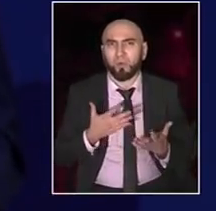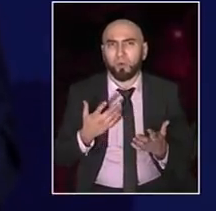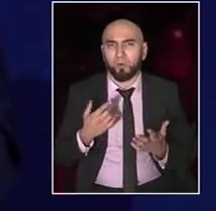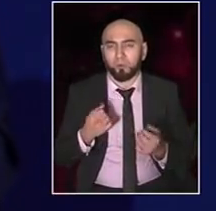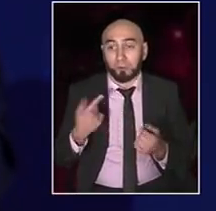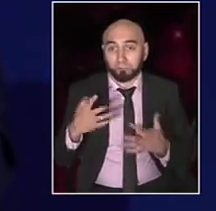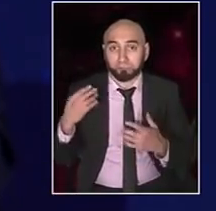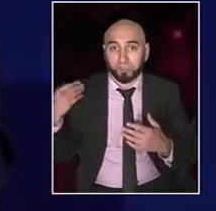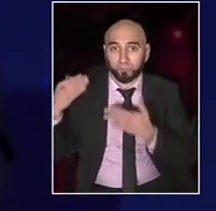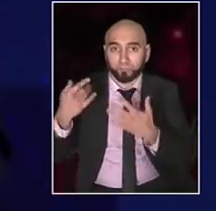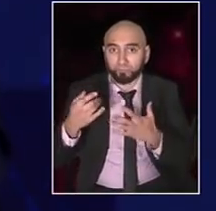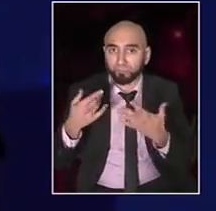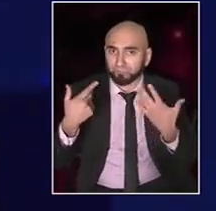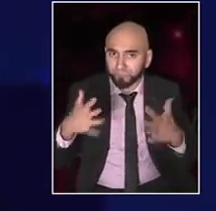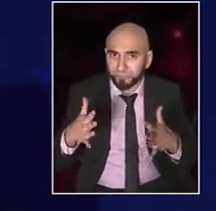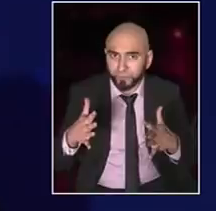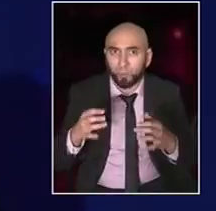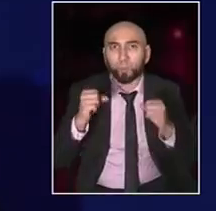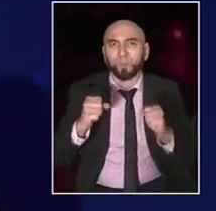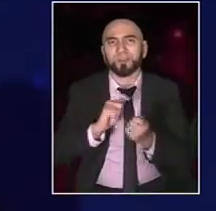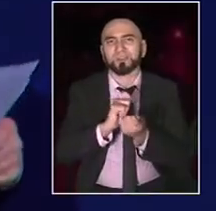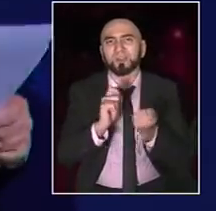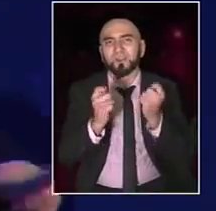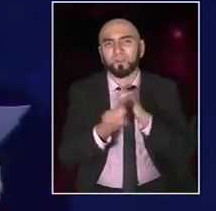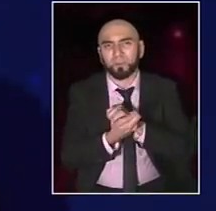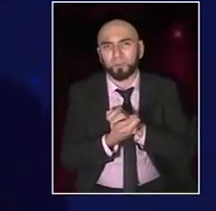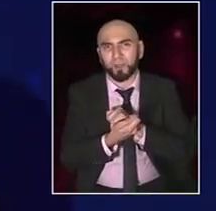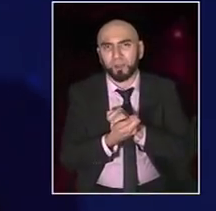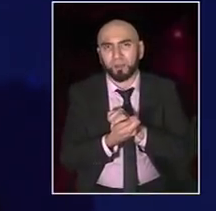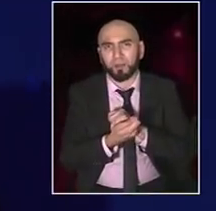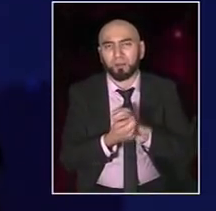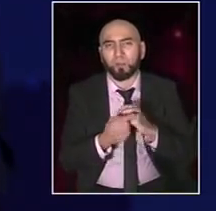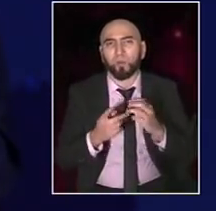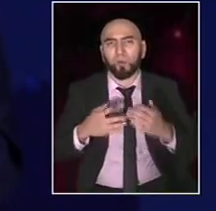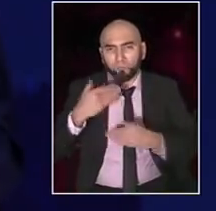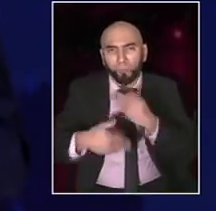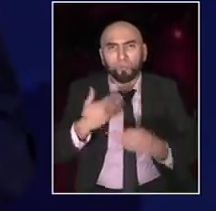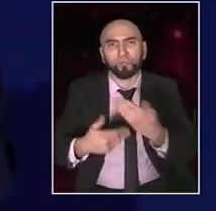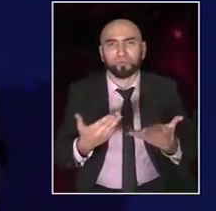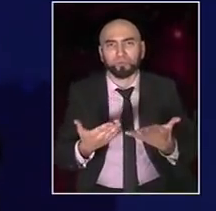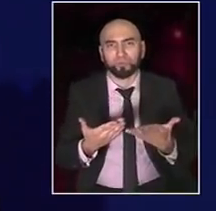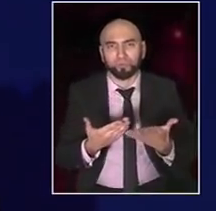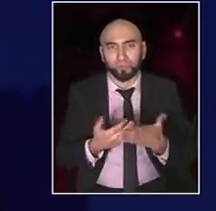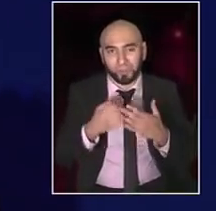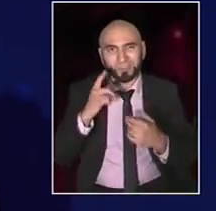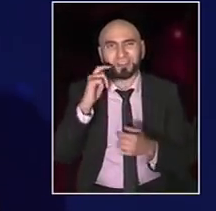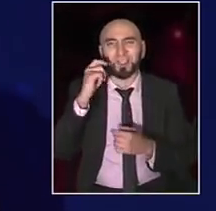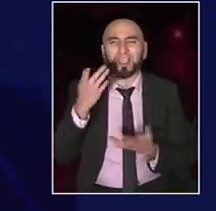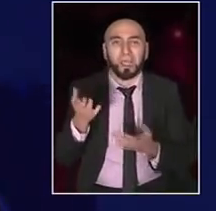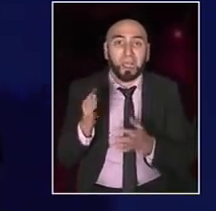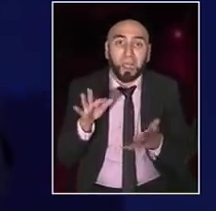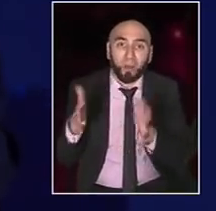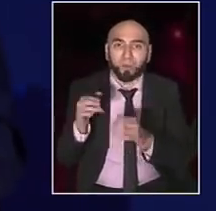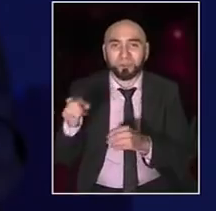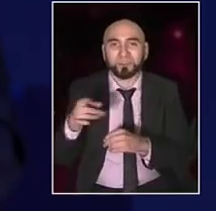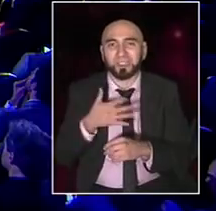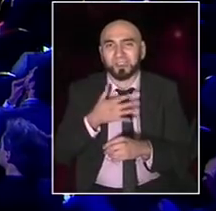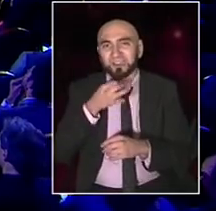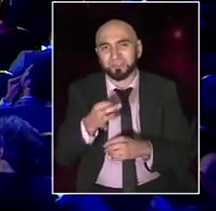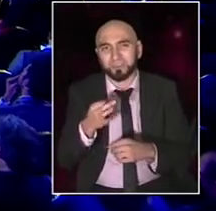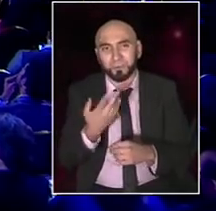evolución, se puede transformar en el motor de la evolución. Y tal vez a eso se refería el presidente Piñera.